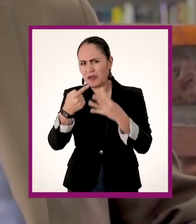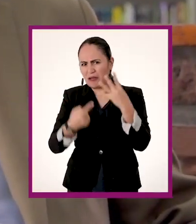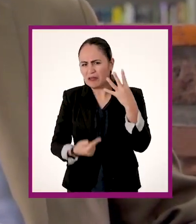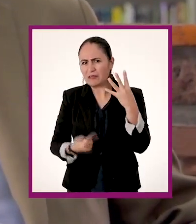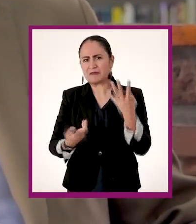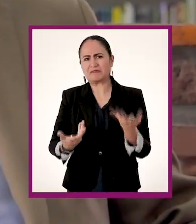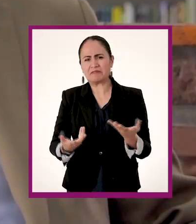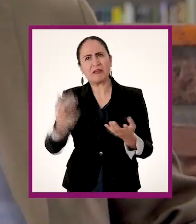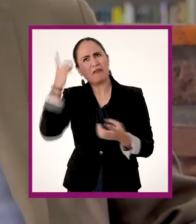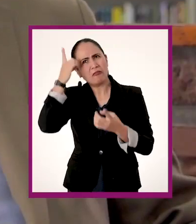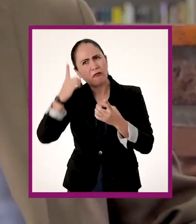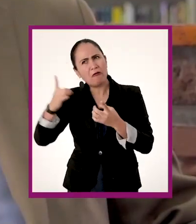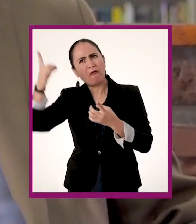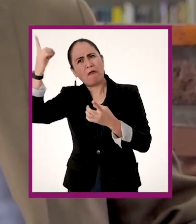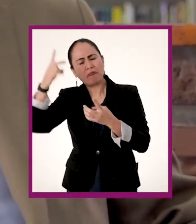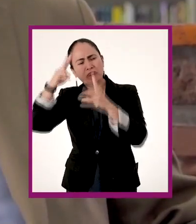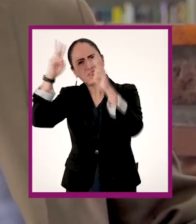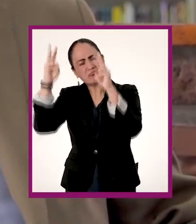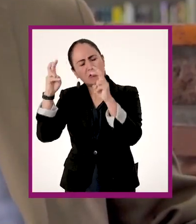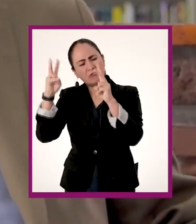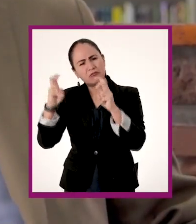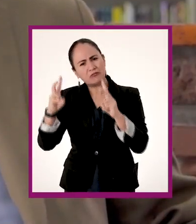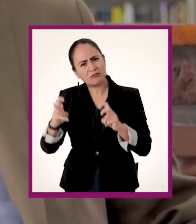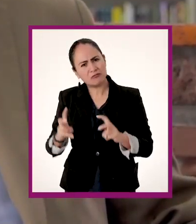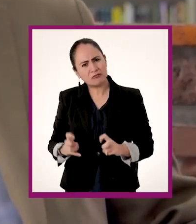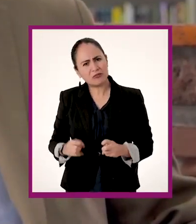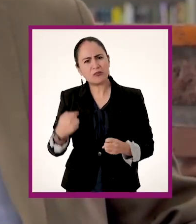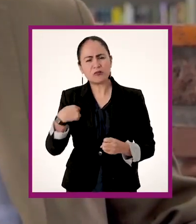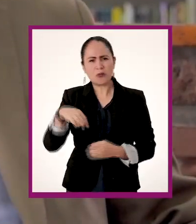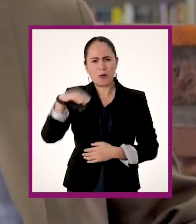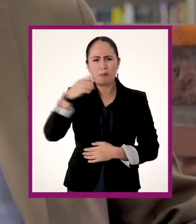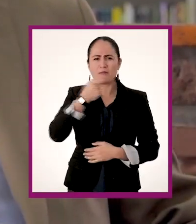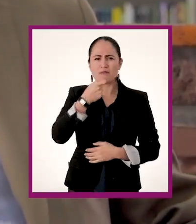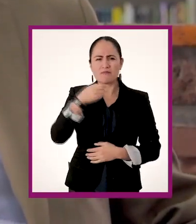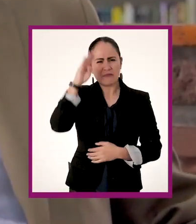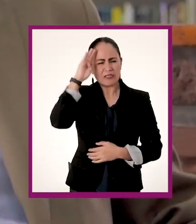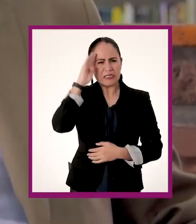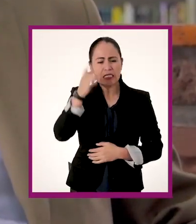entrada otros mitos, otras situaciones míticas.